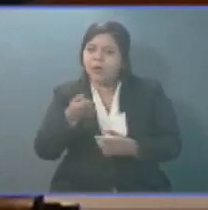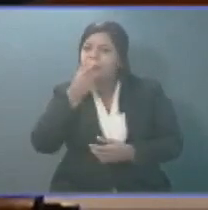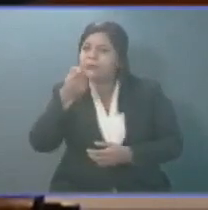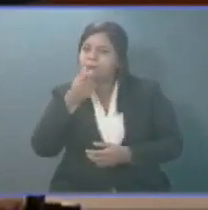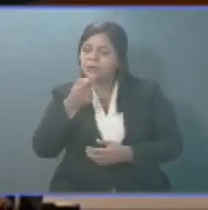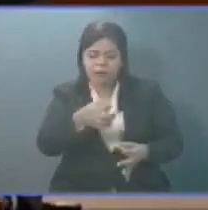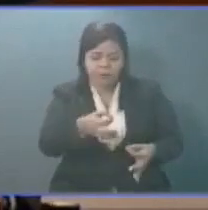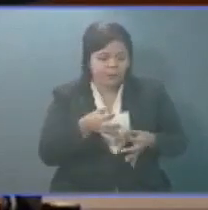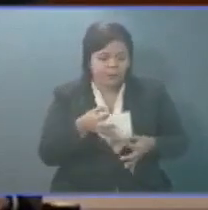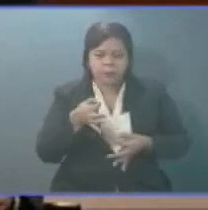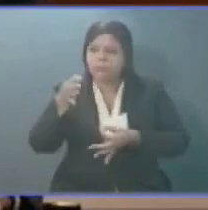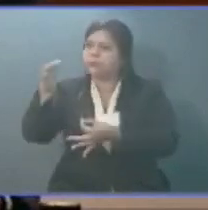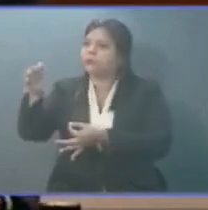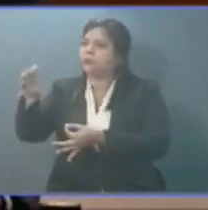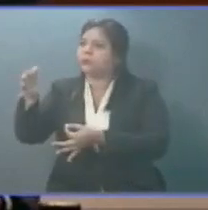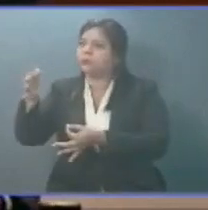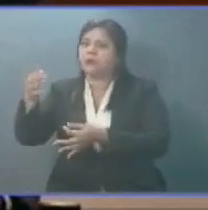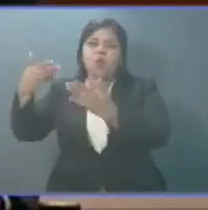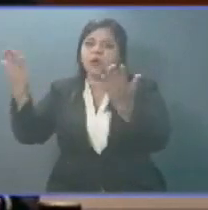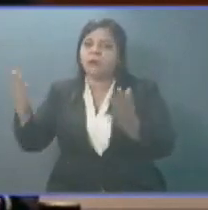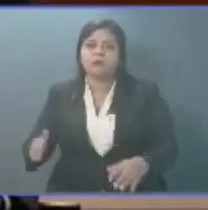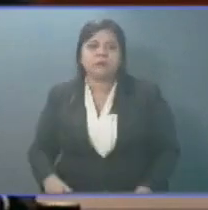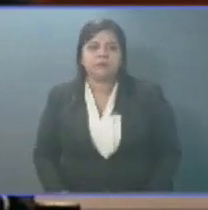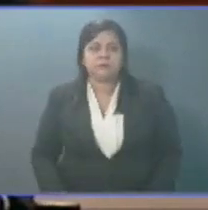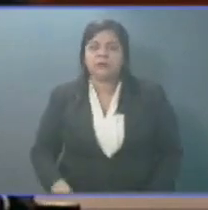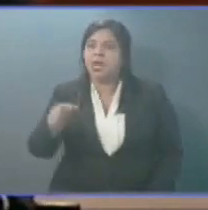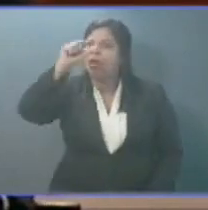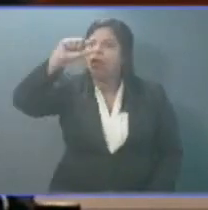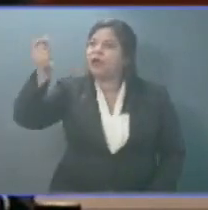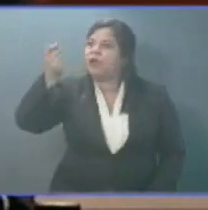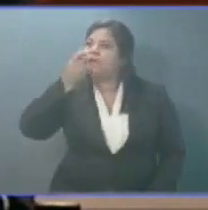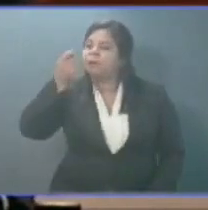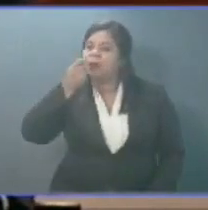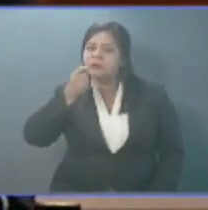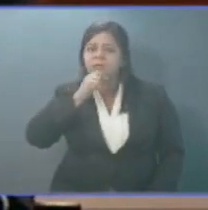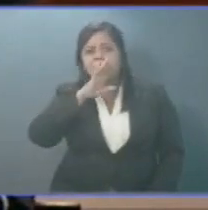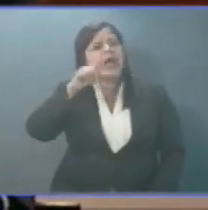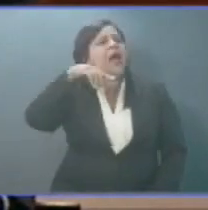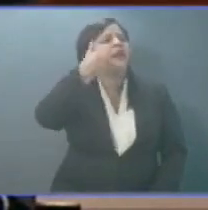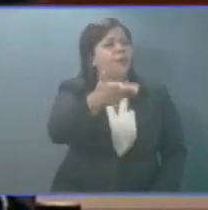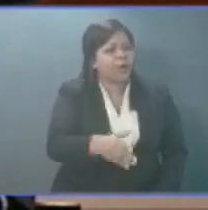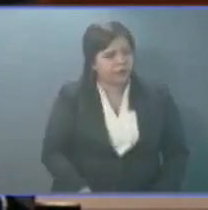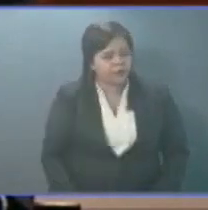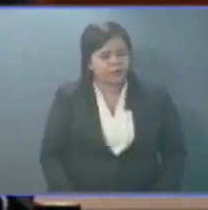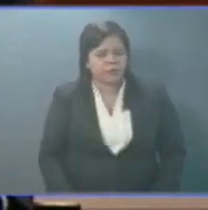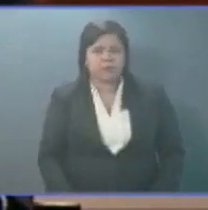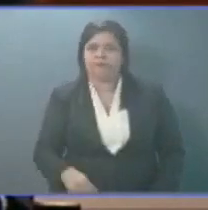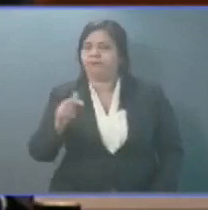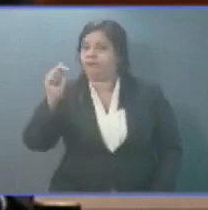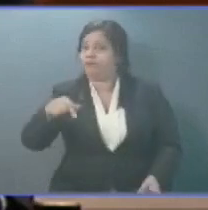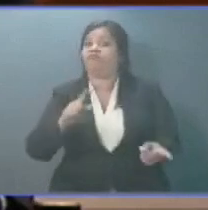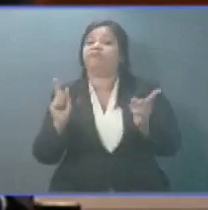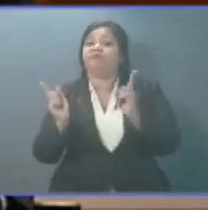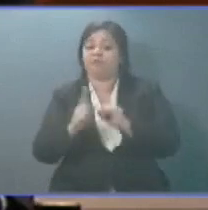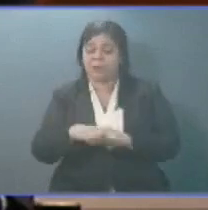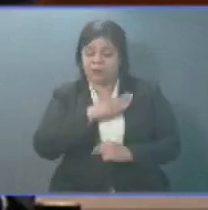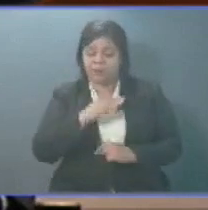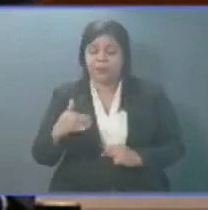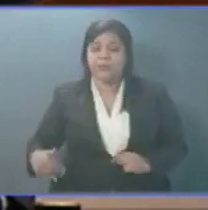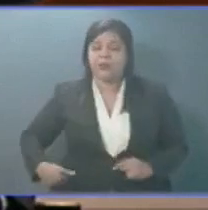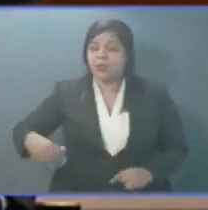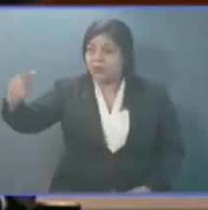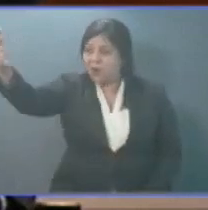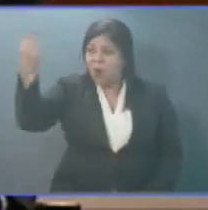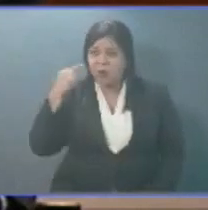recetado no había en la farmacia les decía que regresaran eso ha cambiado nuestro presidente nos dijo la instrucción